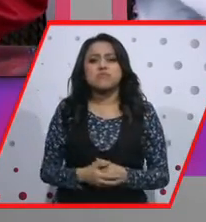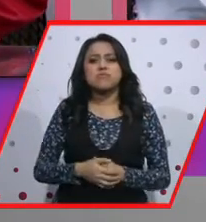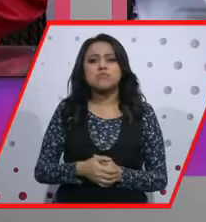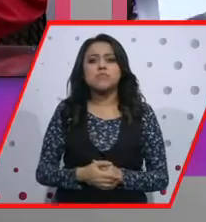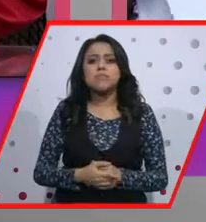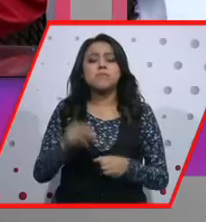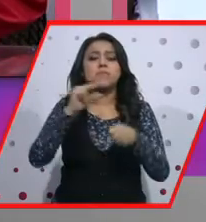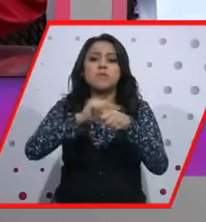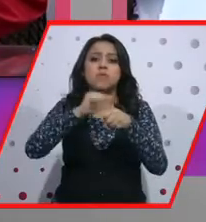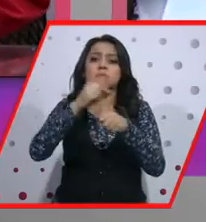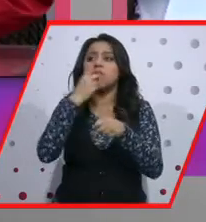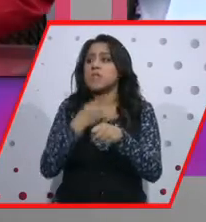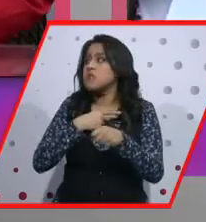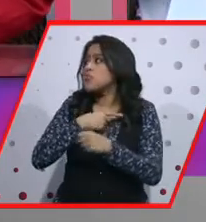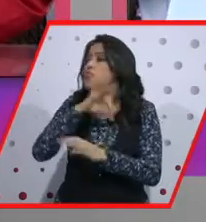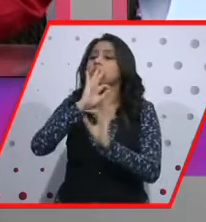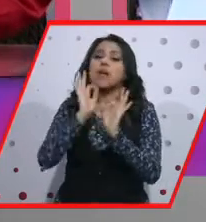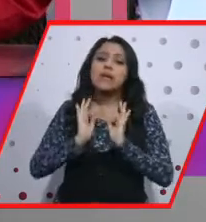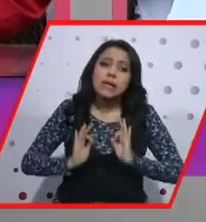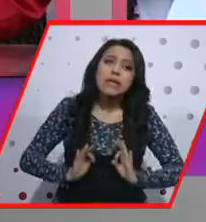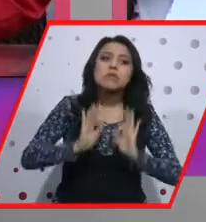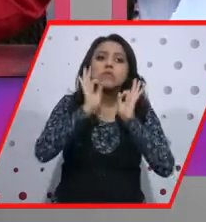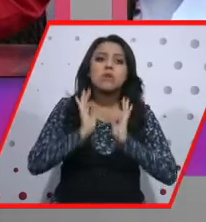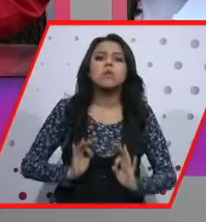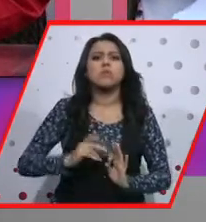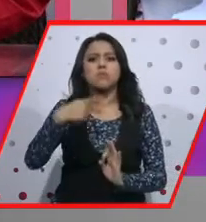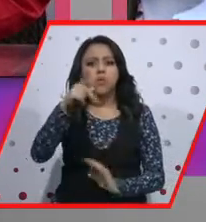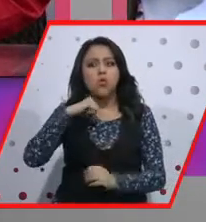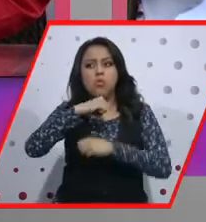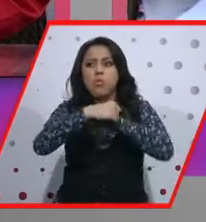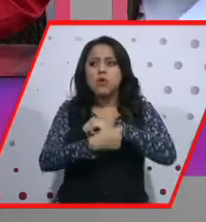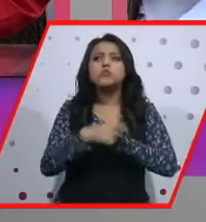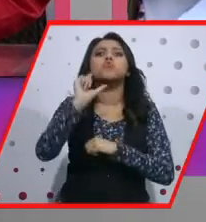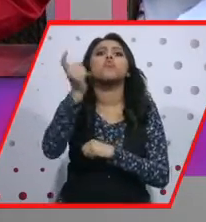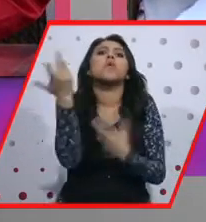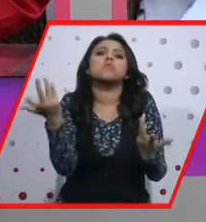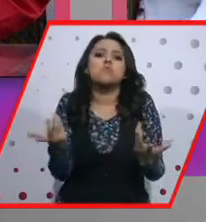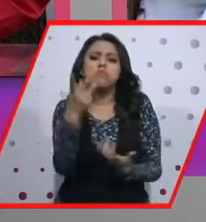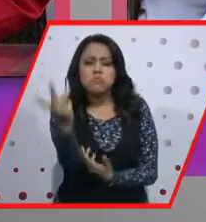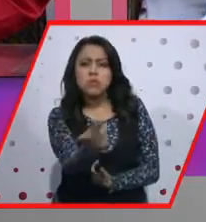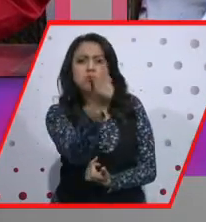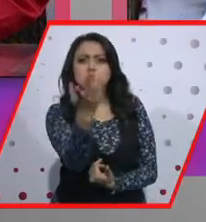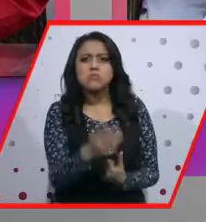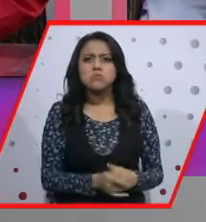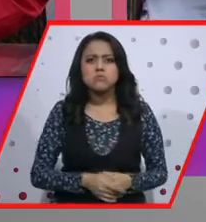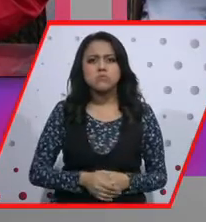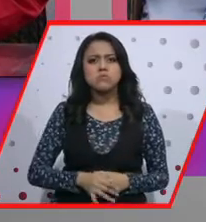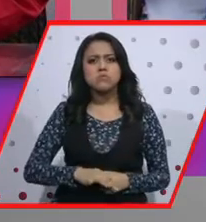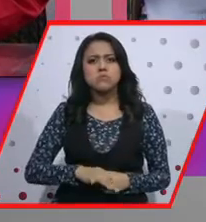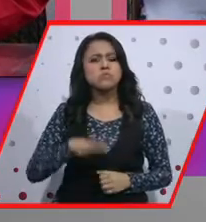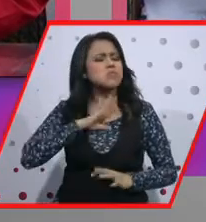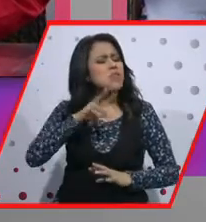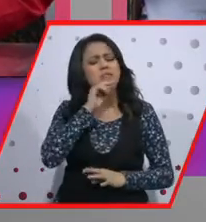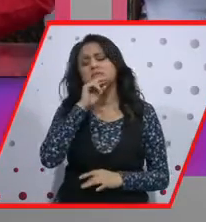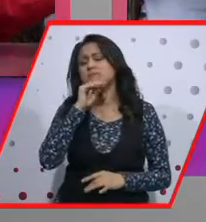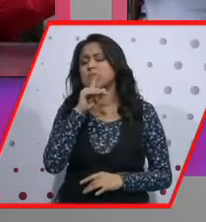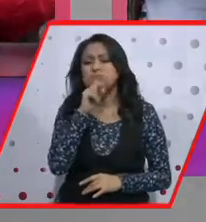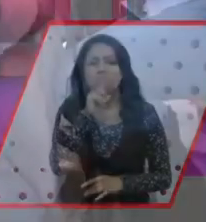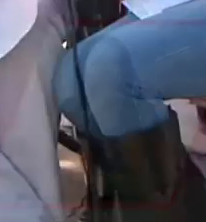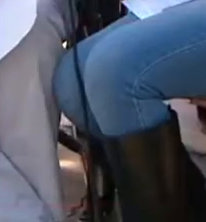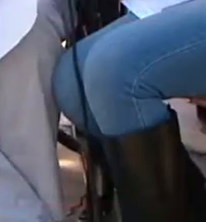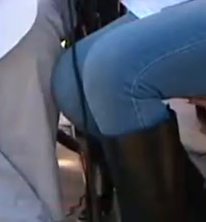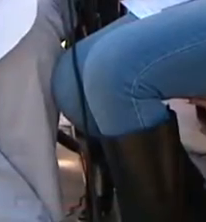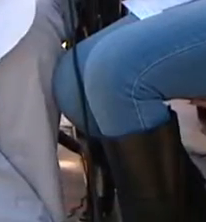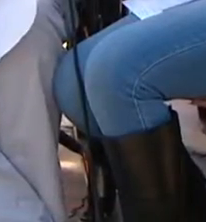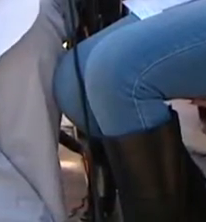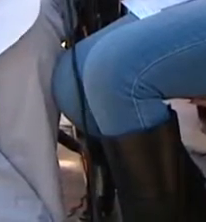esas pastillitas te vas a calmar nada más. Le digo, pero mi operación, y la verdad ya me siento desesperado, ya no sé ni qué